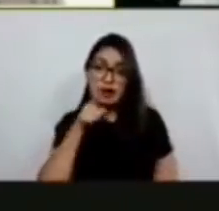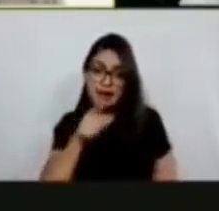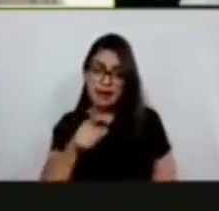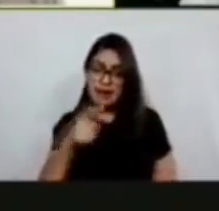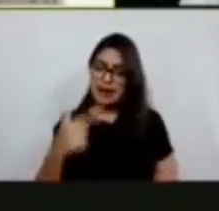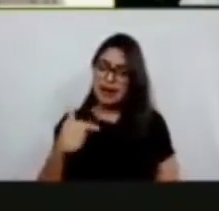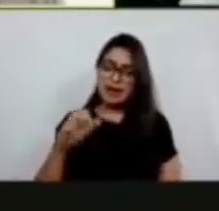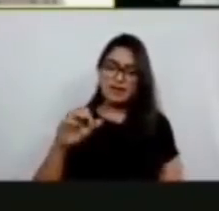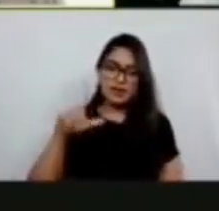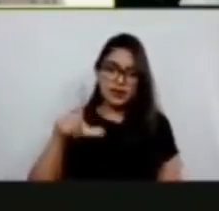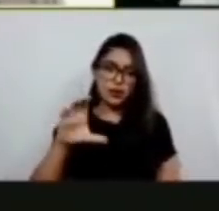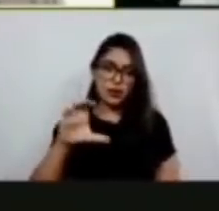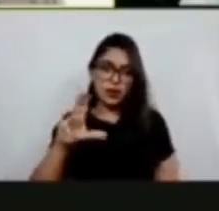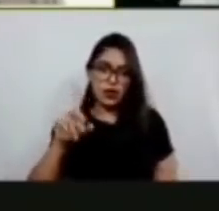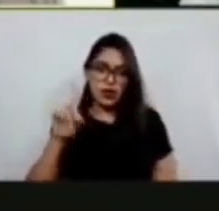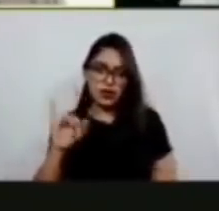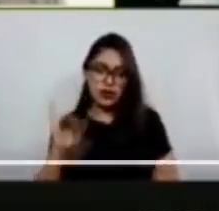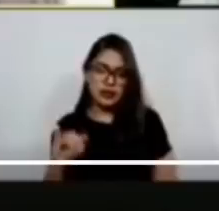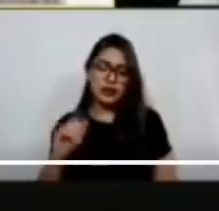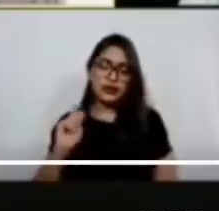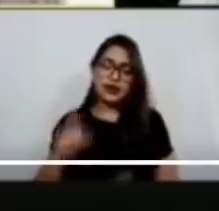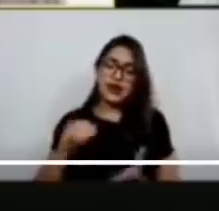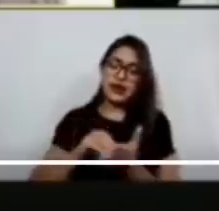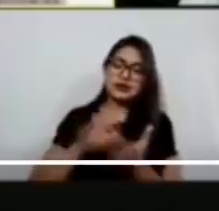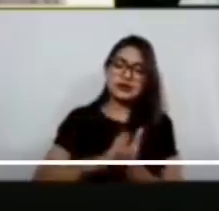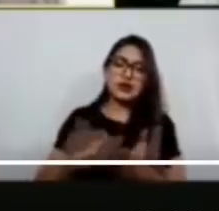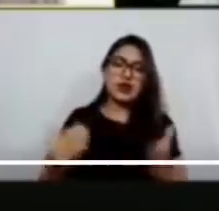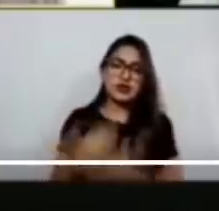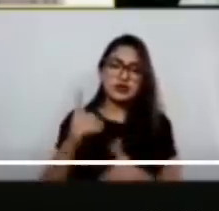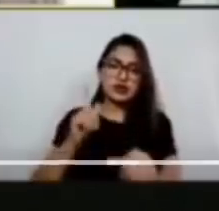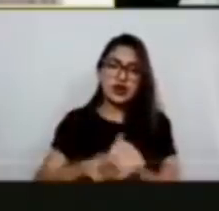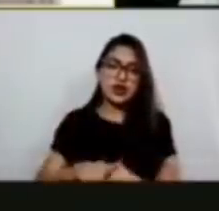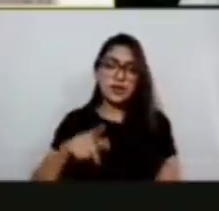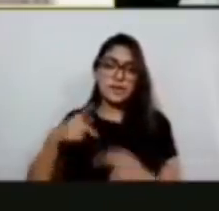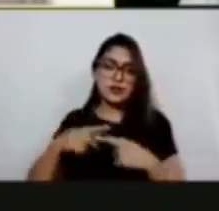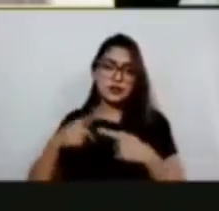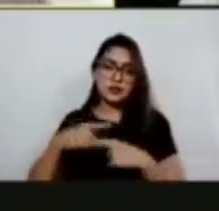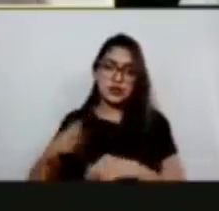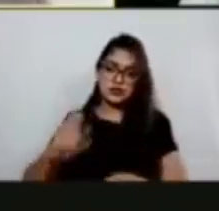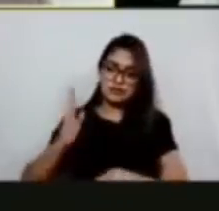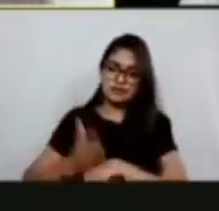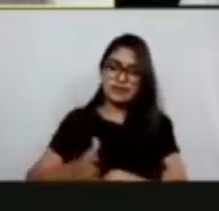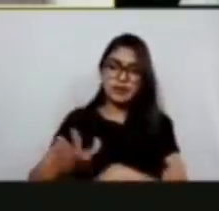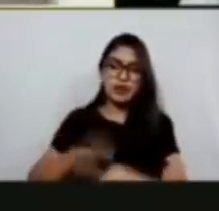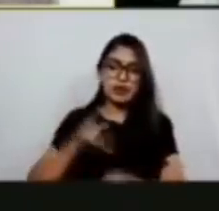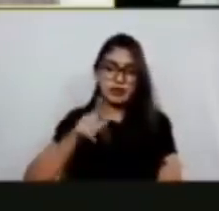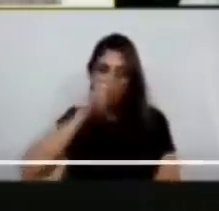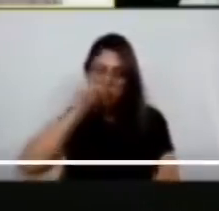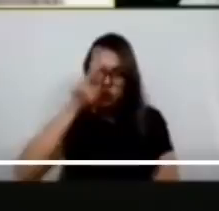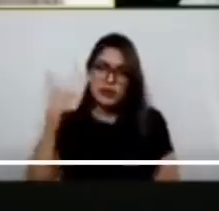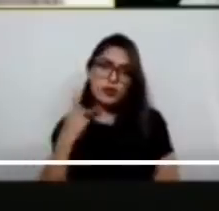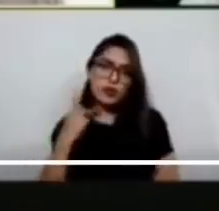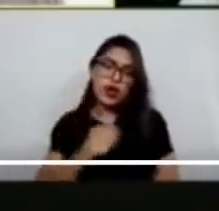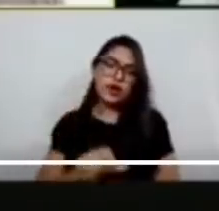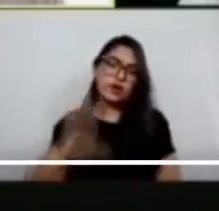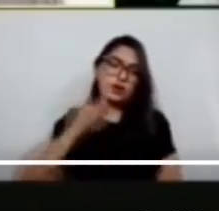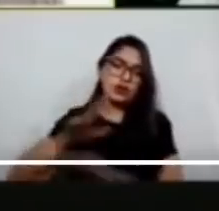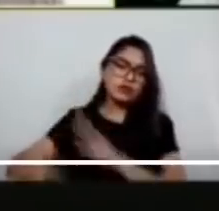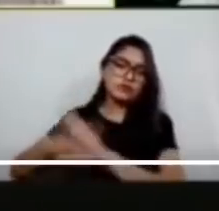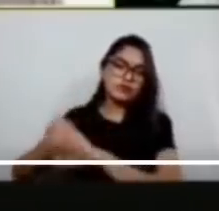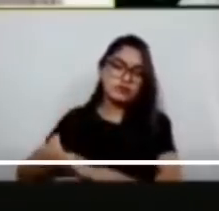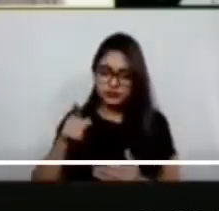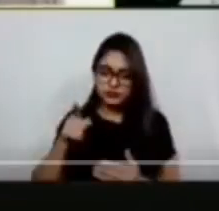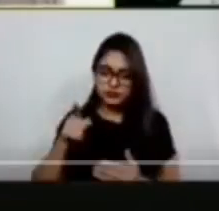Torre en el Registro Nacional de Personas Sancionadas en Materia Política contra las Mujeres en Razón de Género del Instituto